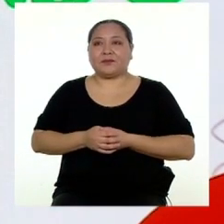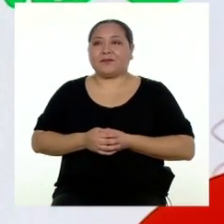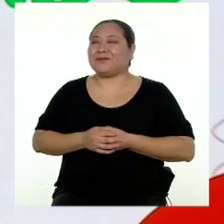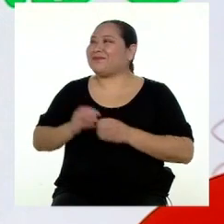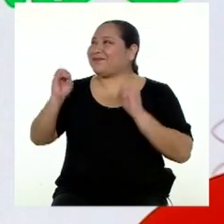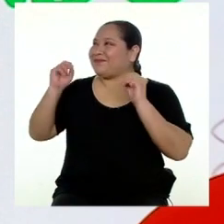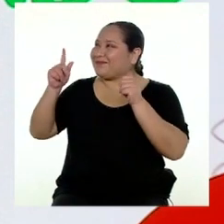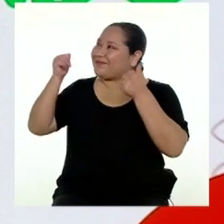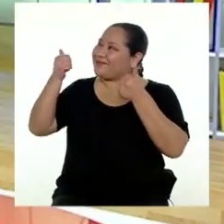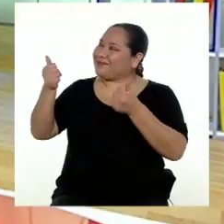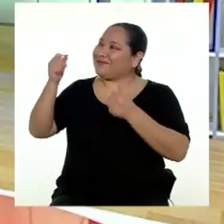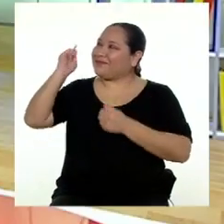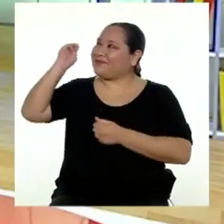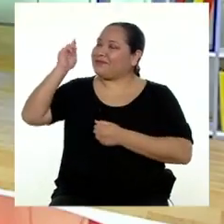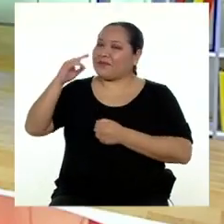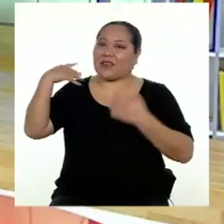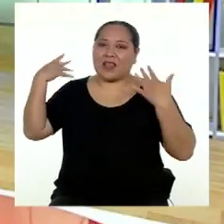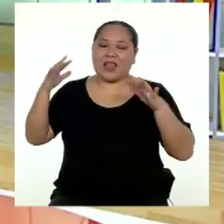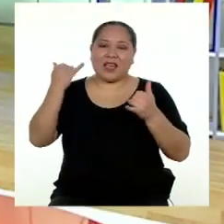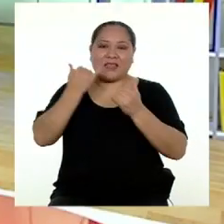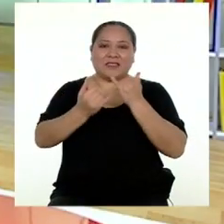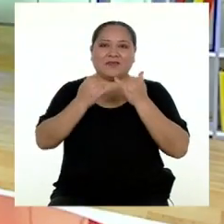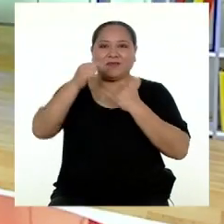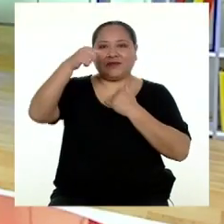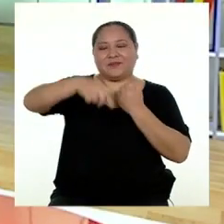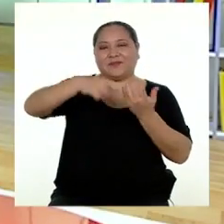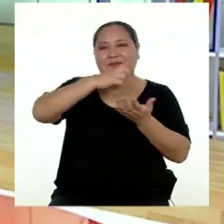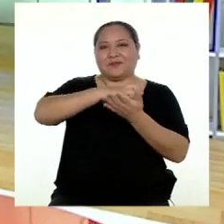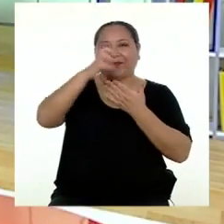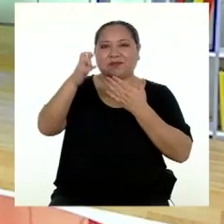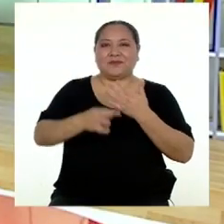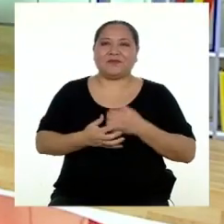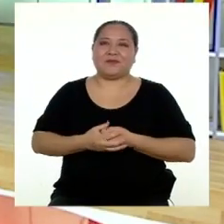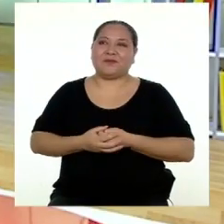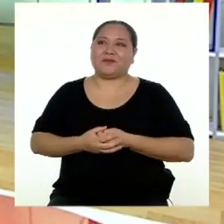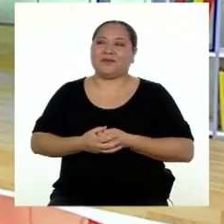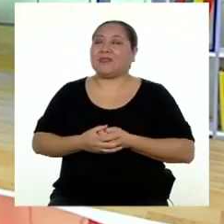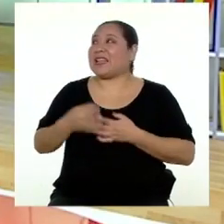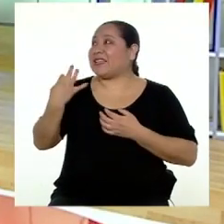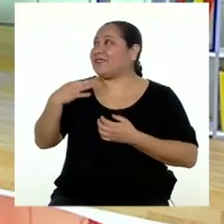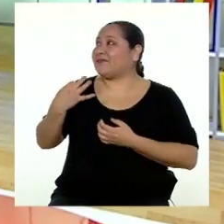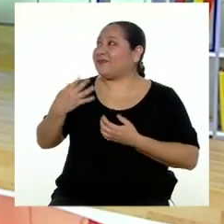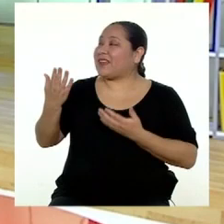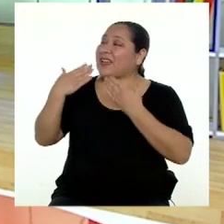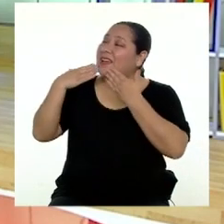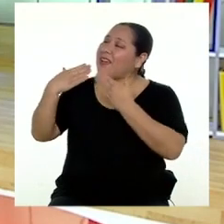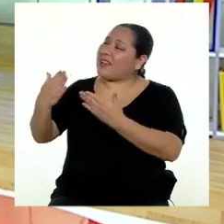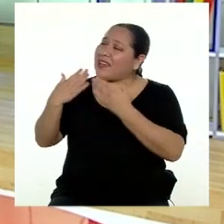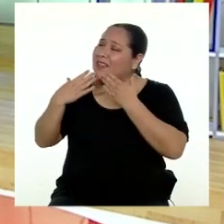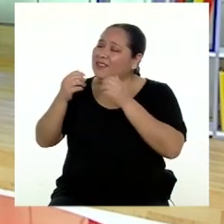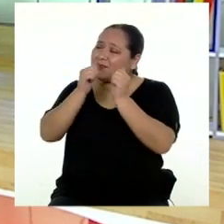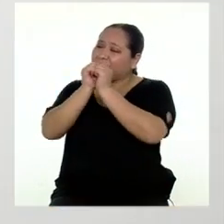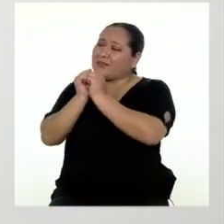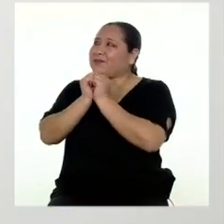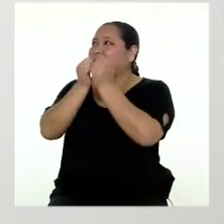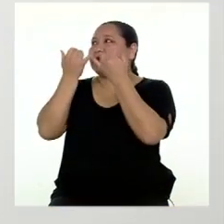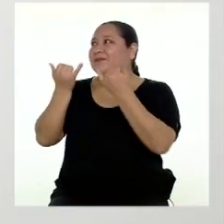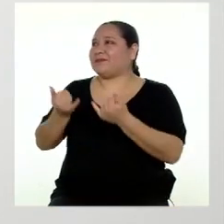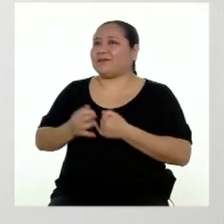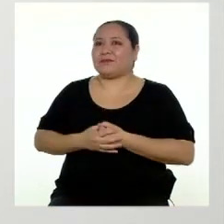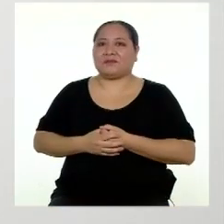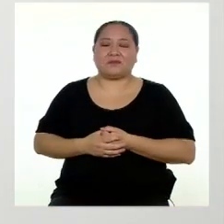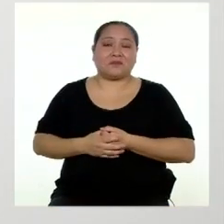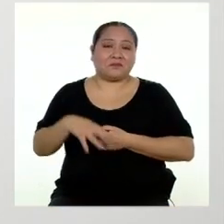Muy bien, profesora. Hemos llegado al final de este programa. Como siempre, muchas gracias por acompañarnos hoy. Y